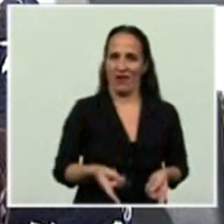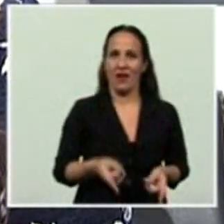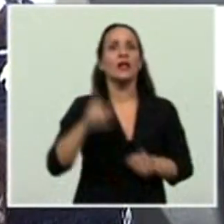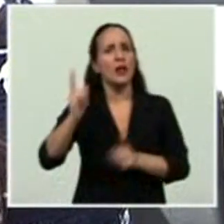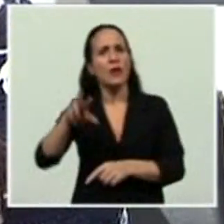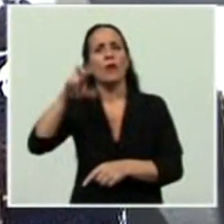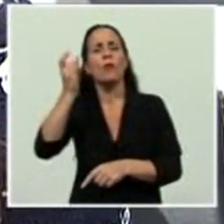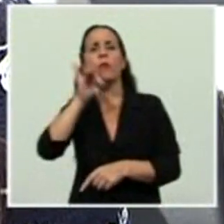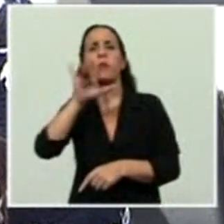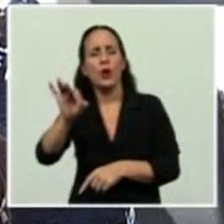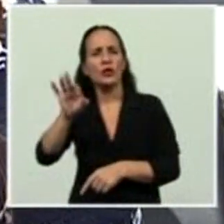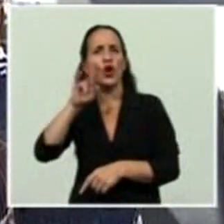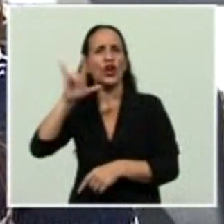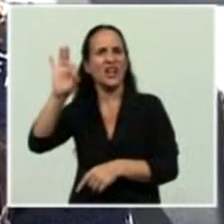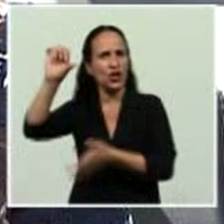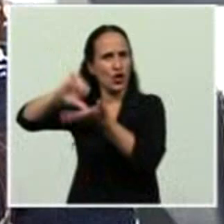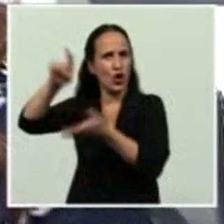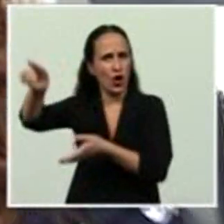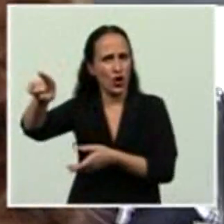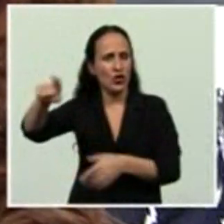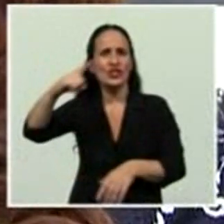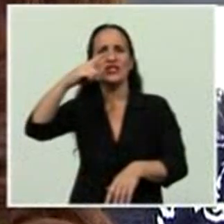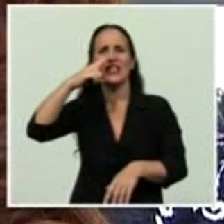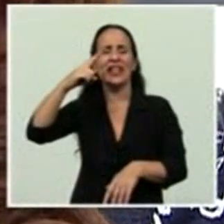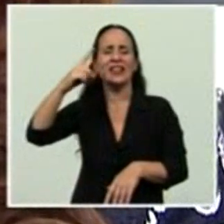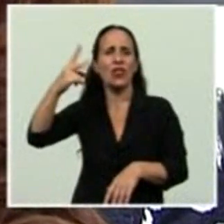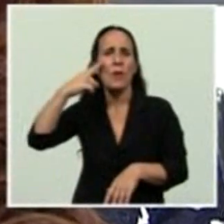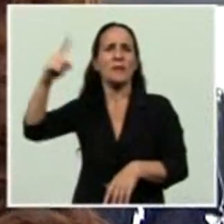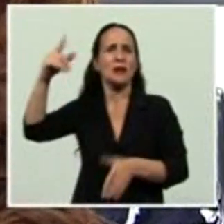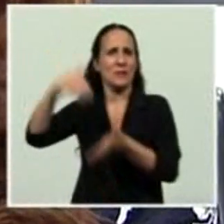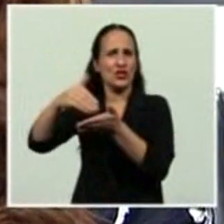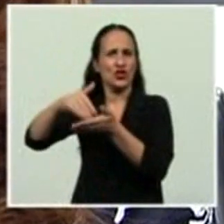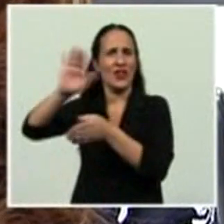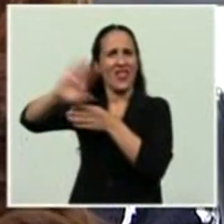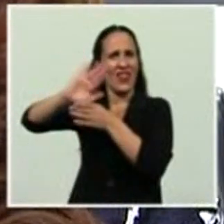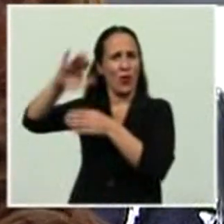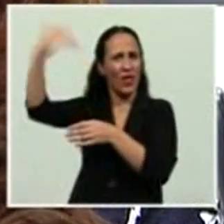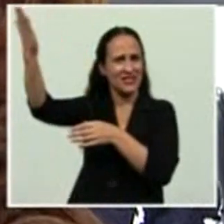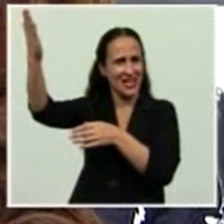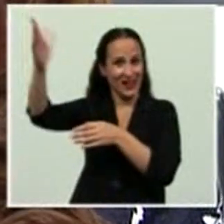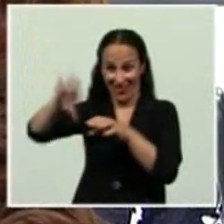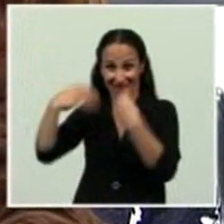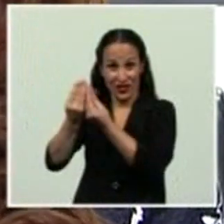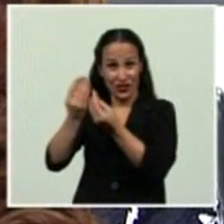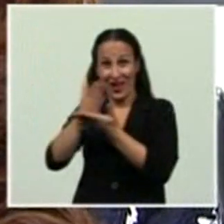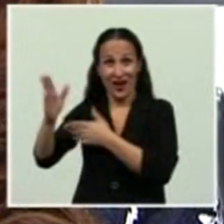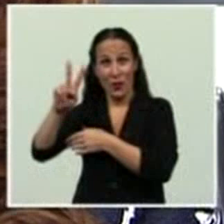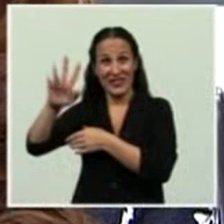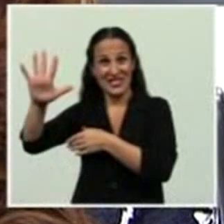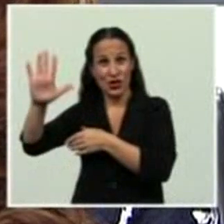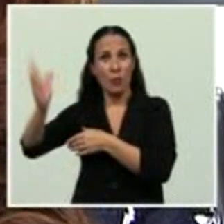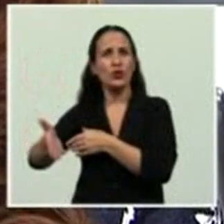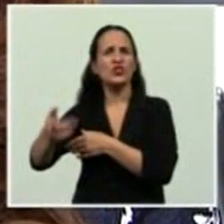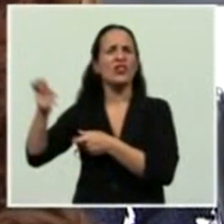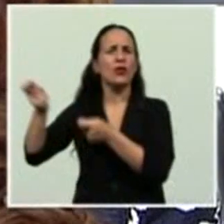72 por 72,000 millones de dólares de deuda externa de la cual el 25% está